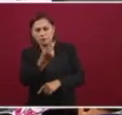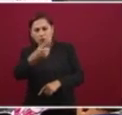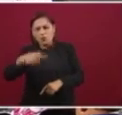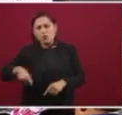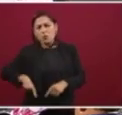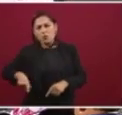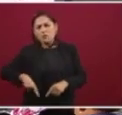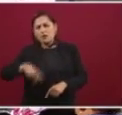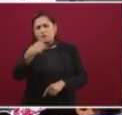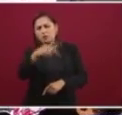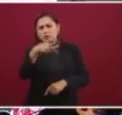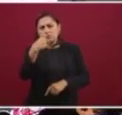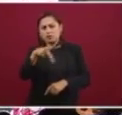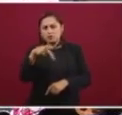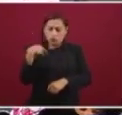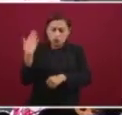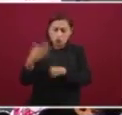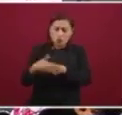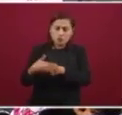semanas? Y la segunda…